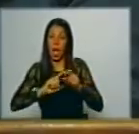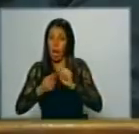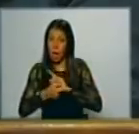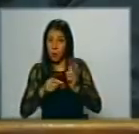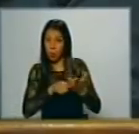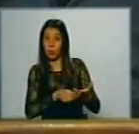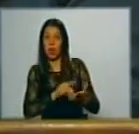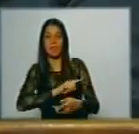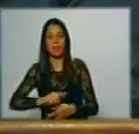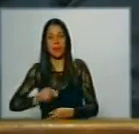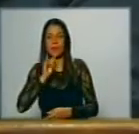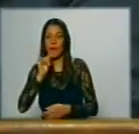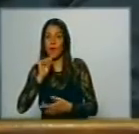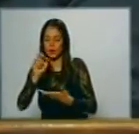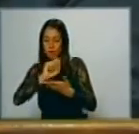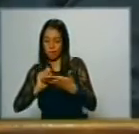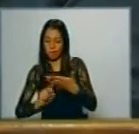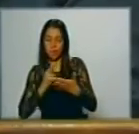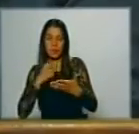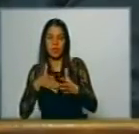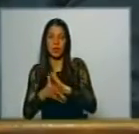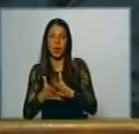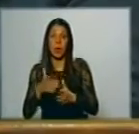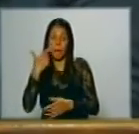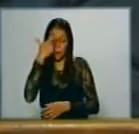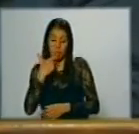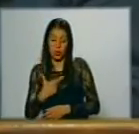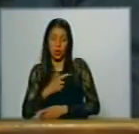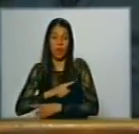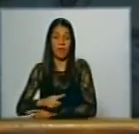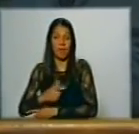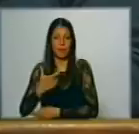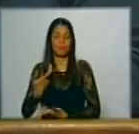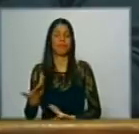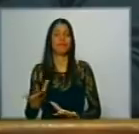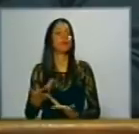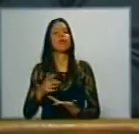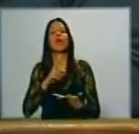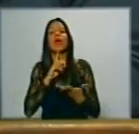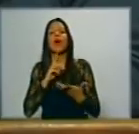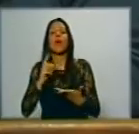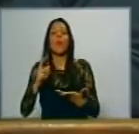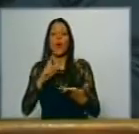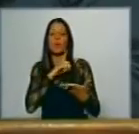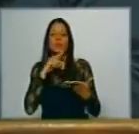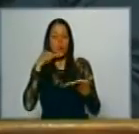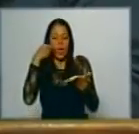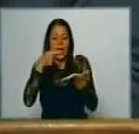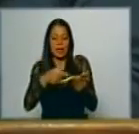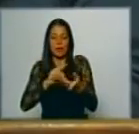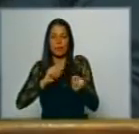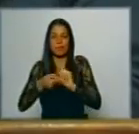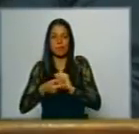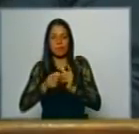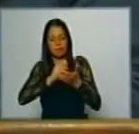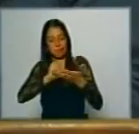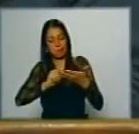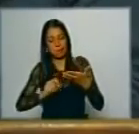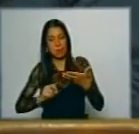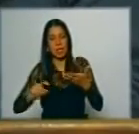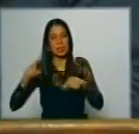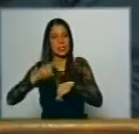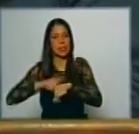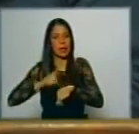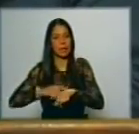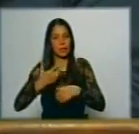productiva, en cuyo caso estos deberán proceder a la actualización de su registro dentro de los